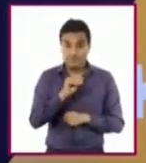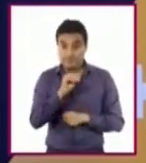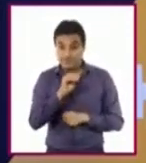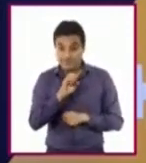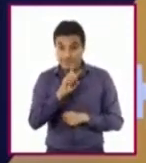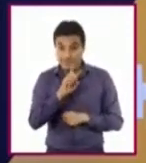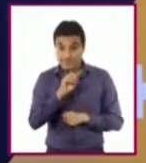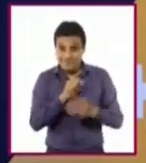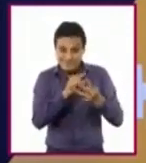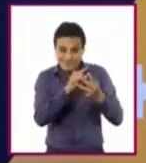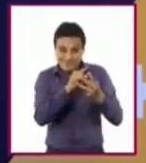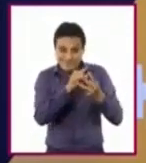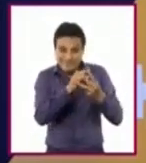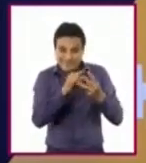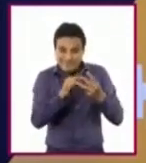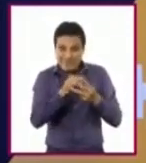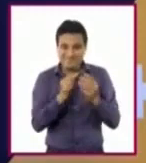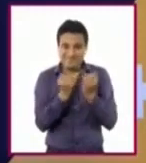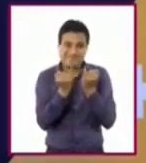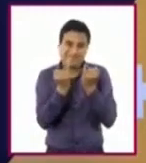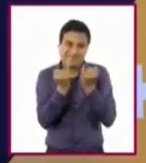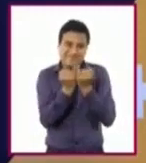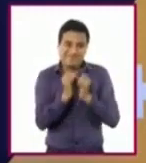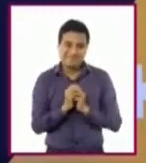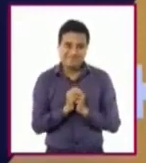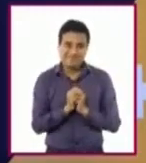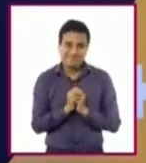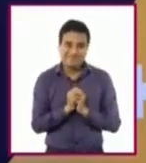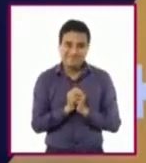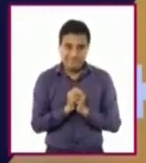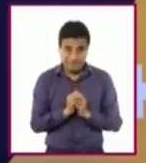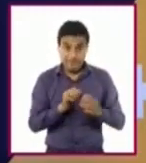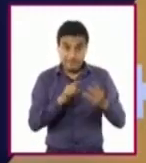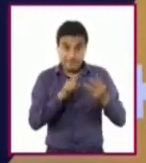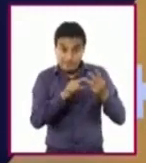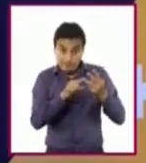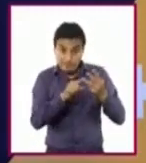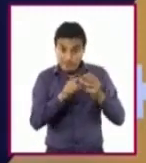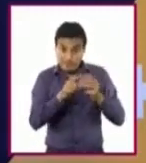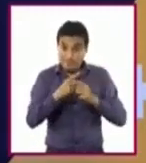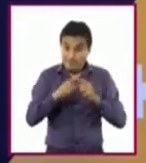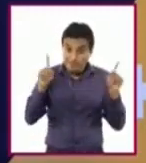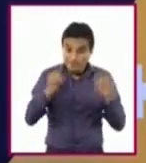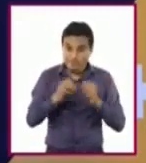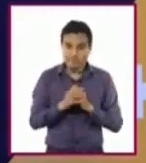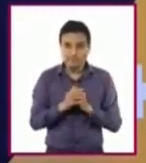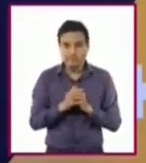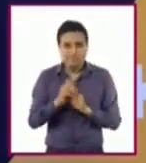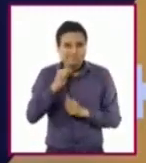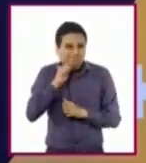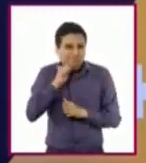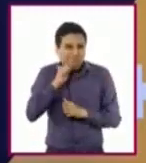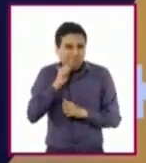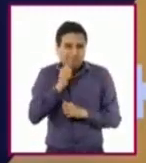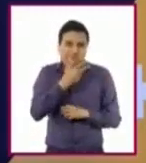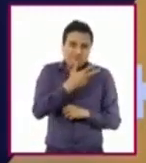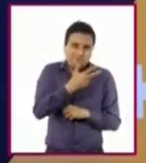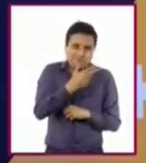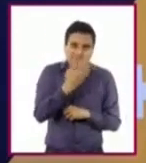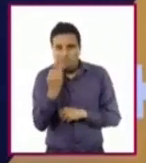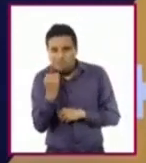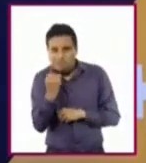además aunque el valor de la media aritmética es distinto es muy parecido para tomar una decisión